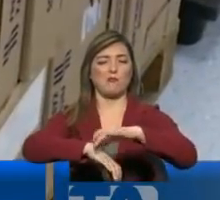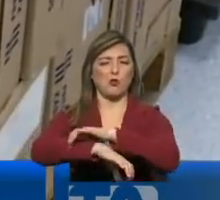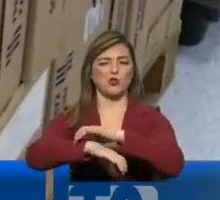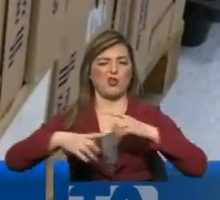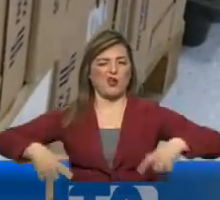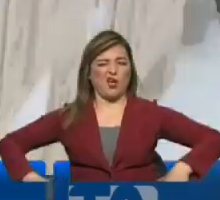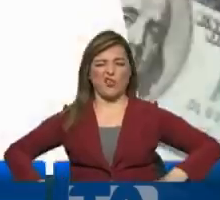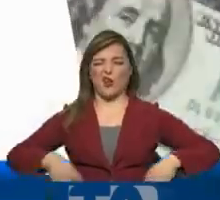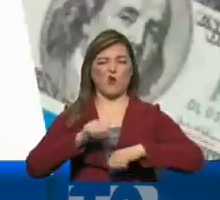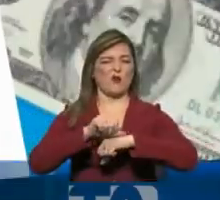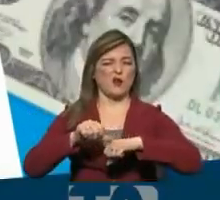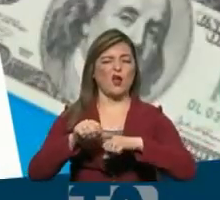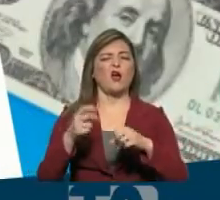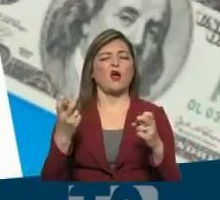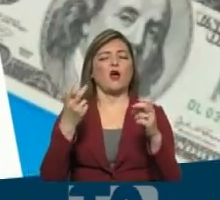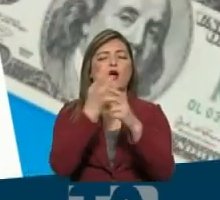traumatología. Pagó por ellas